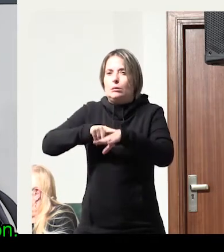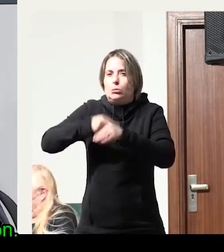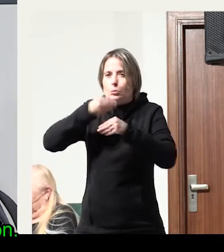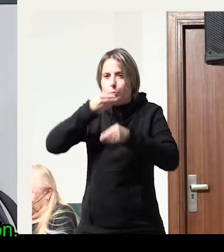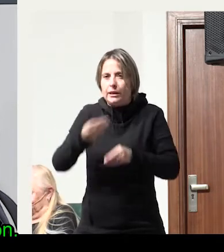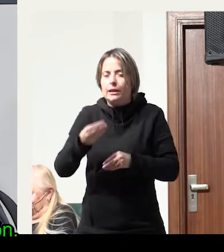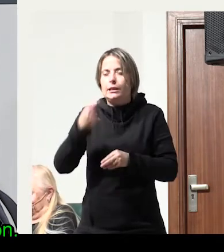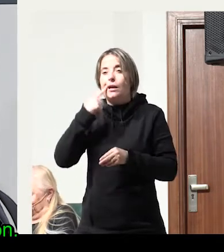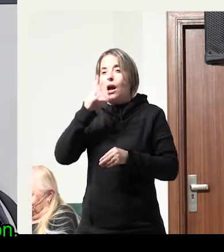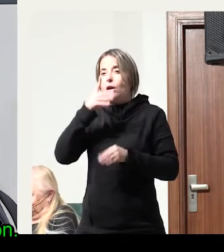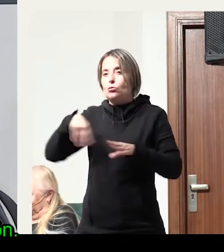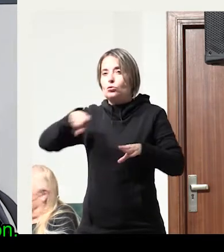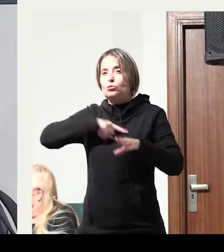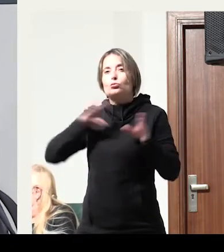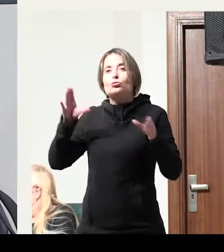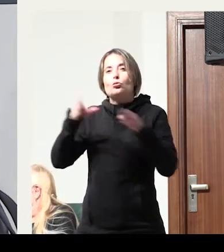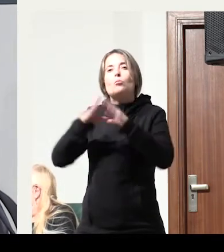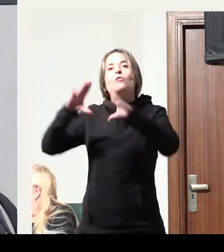podemos hacer una aportación.